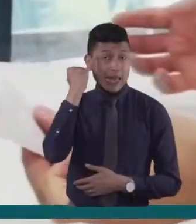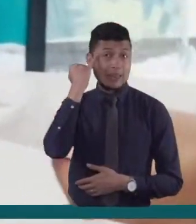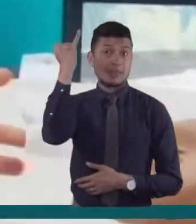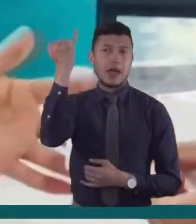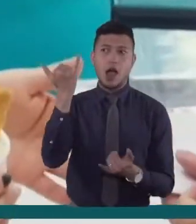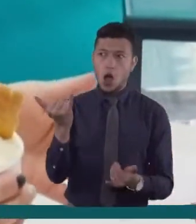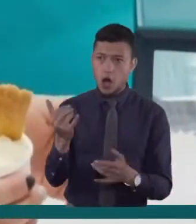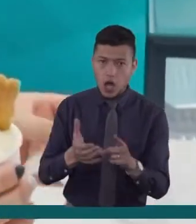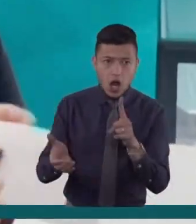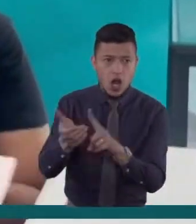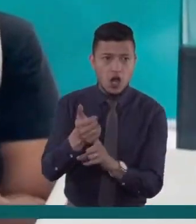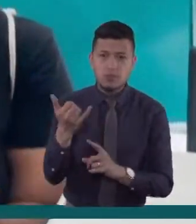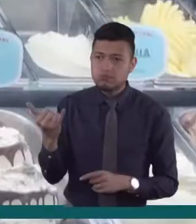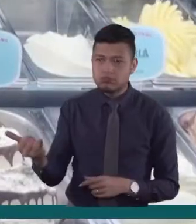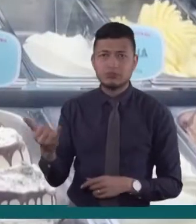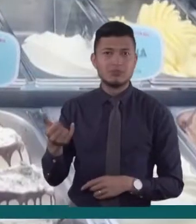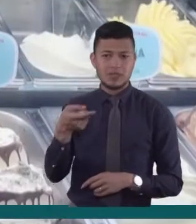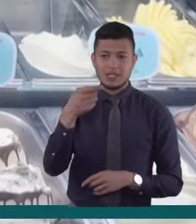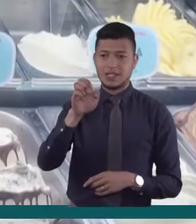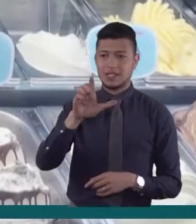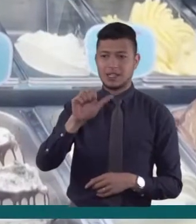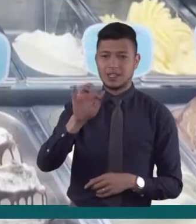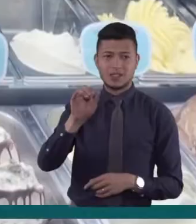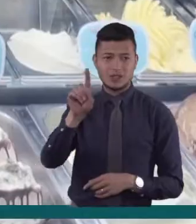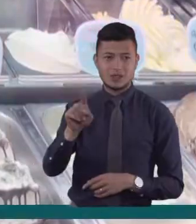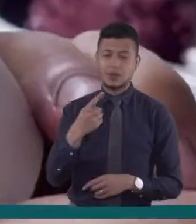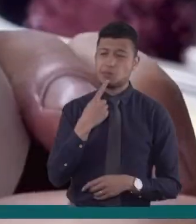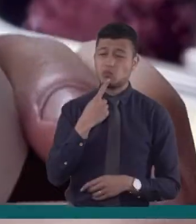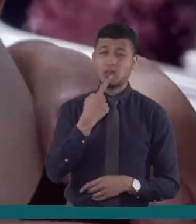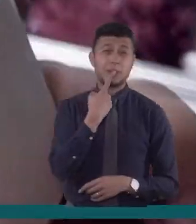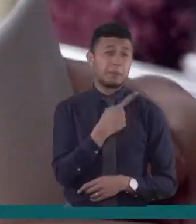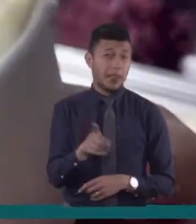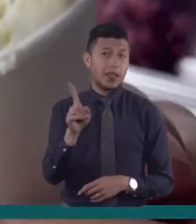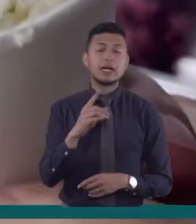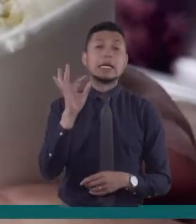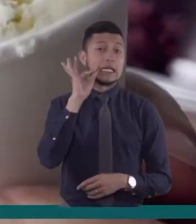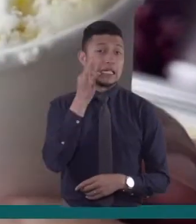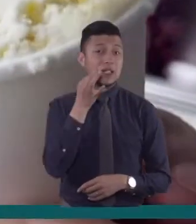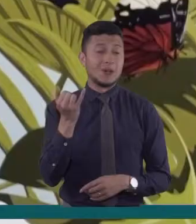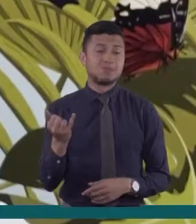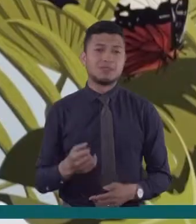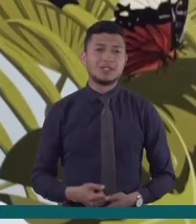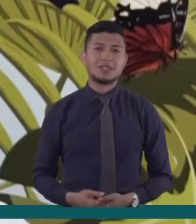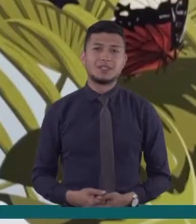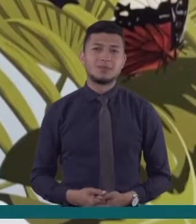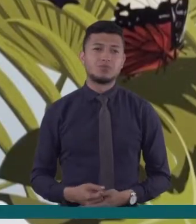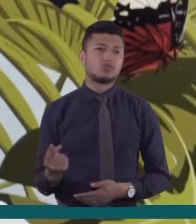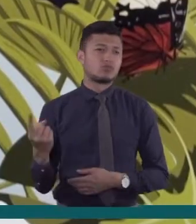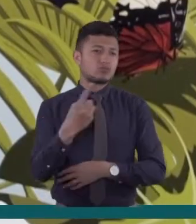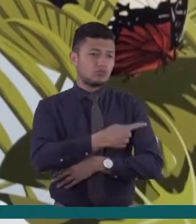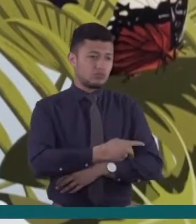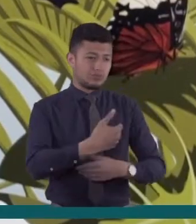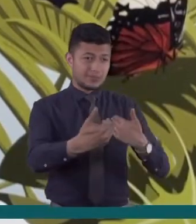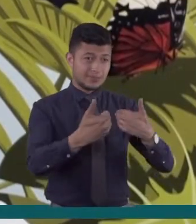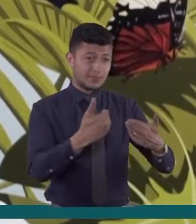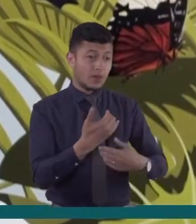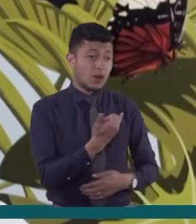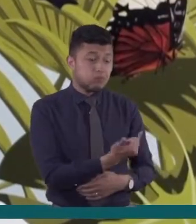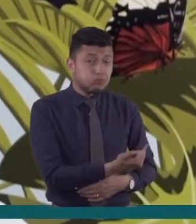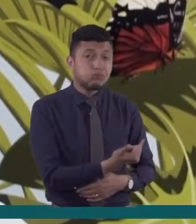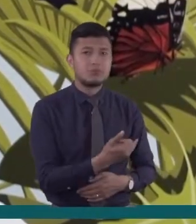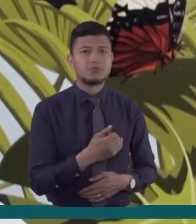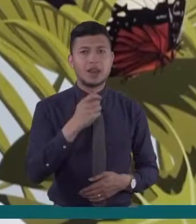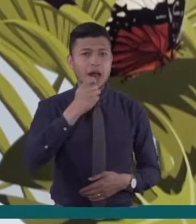como una idea hoy se ve reflejado en gelatos de sabores sumamente raros pero deliciosos. En un día normal en nuestra gelatería